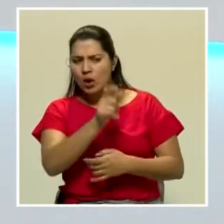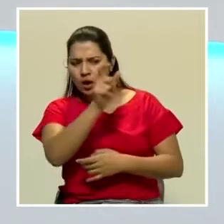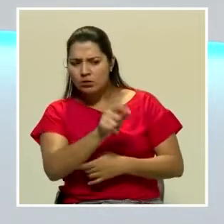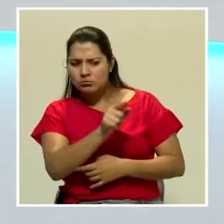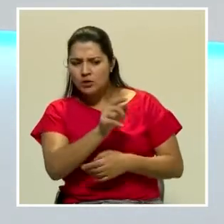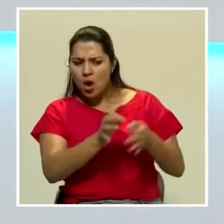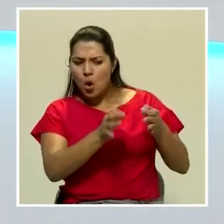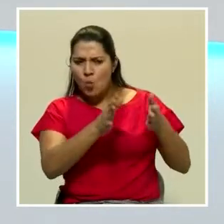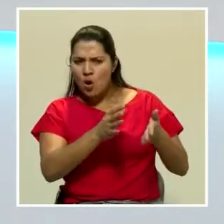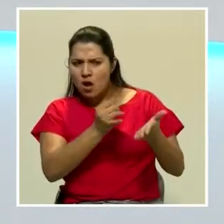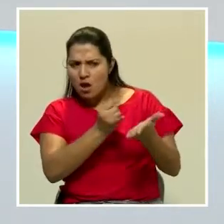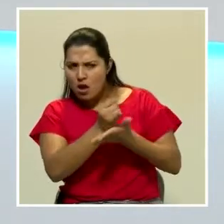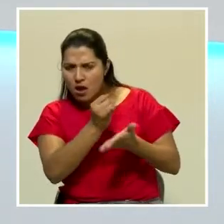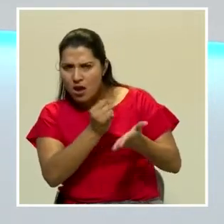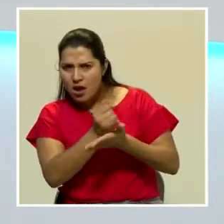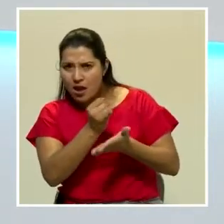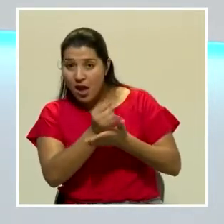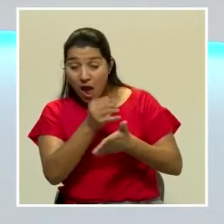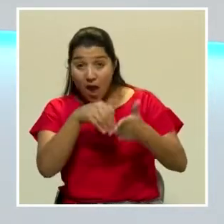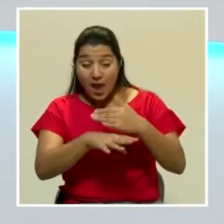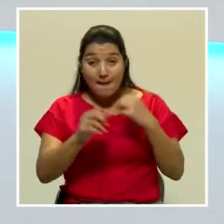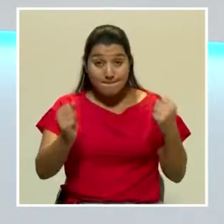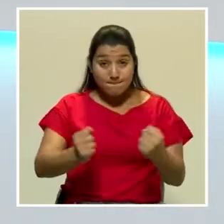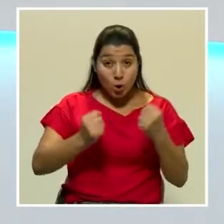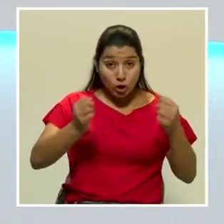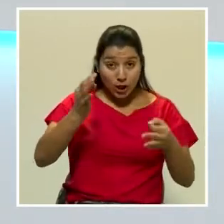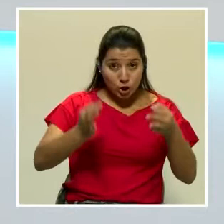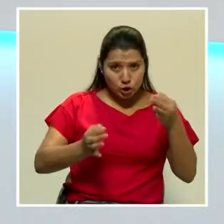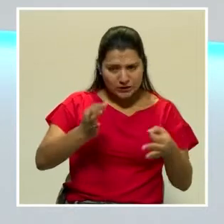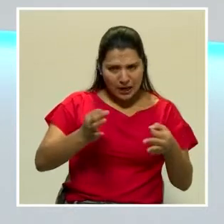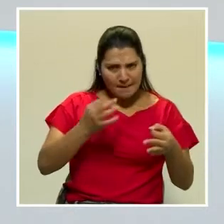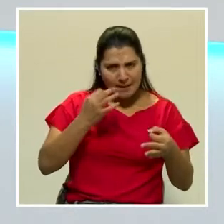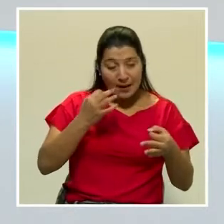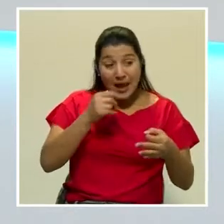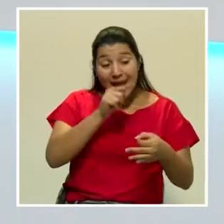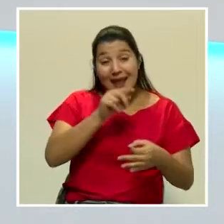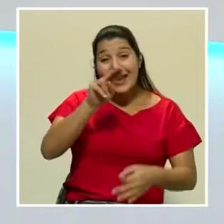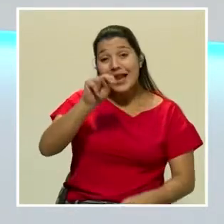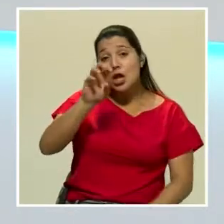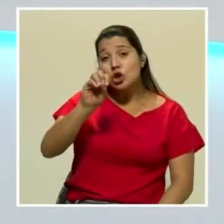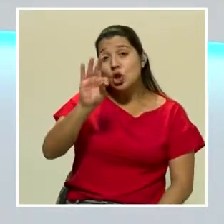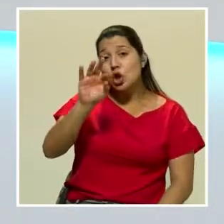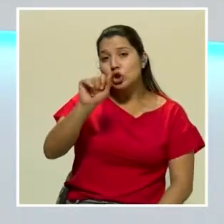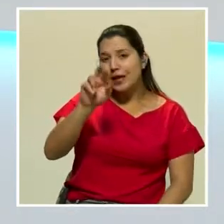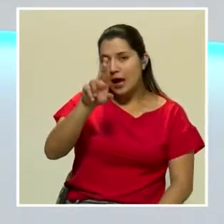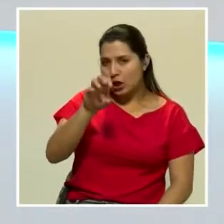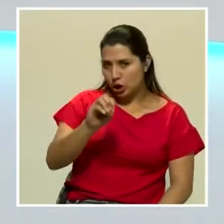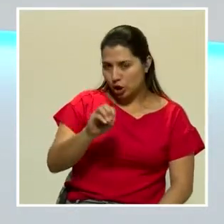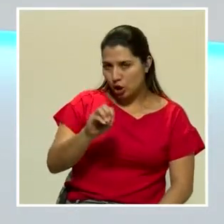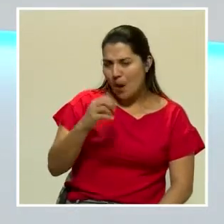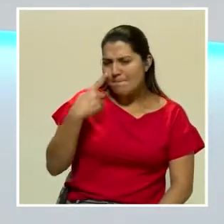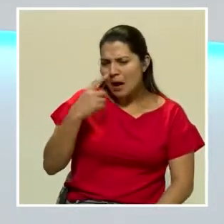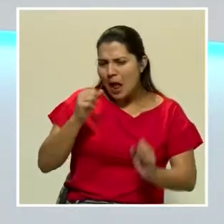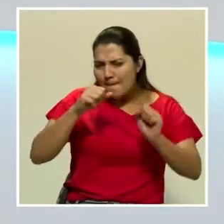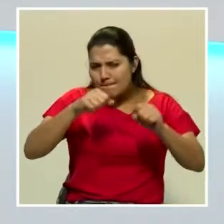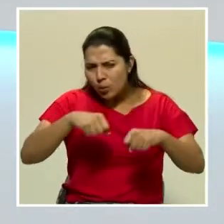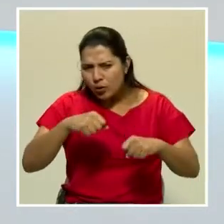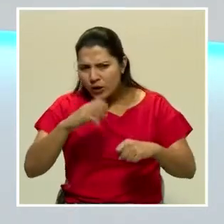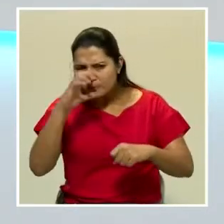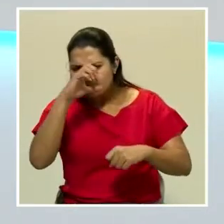de la Dirección de Notariado del Poder Judicial para definir si actuó incorrectamente tras